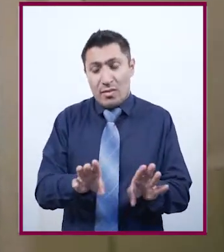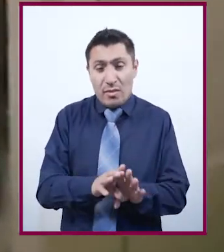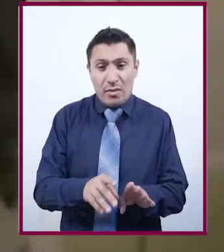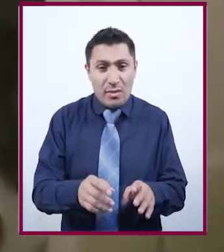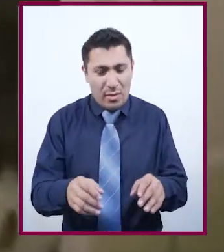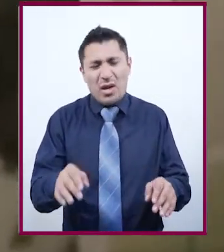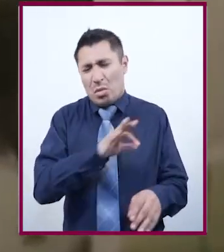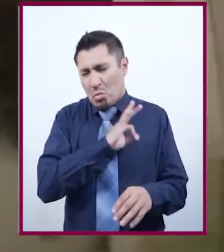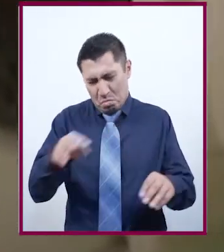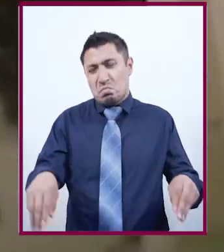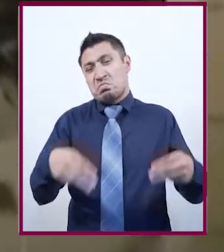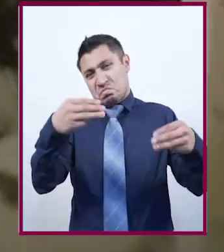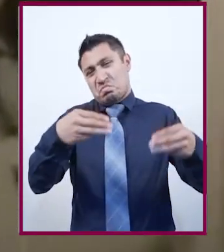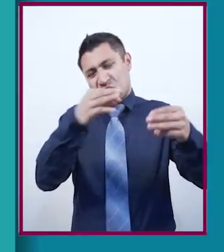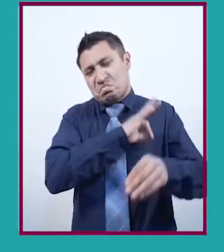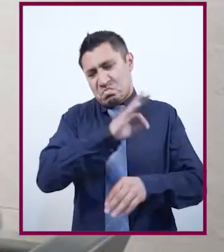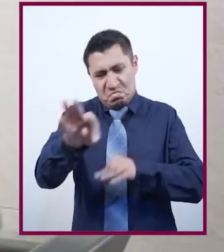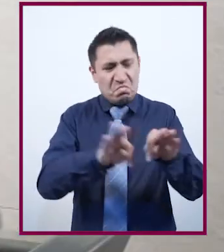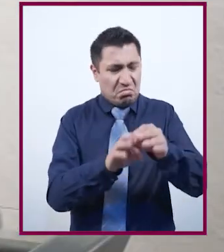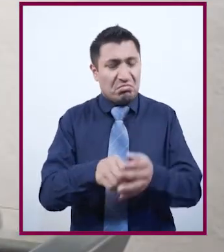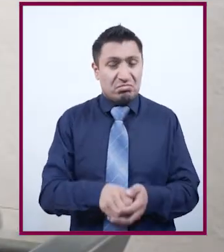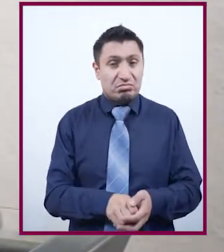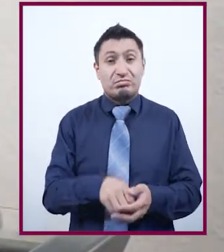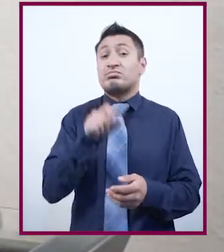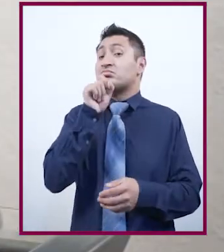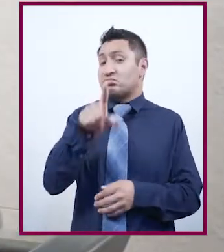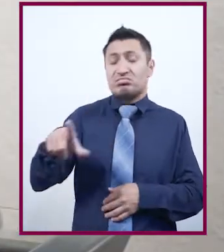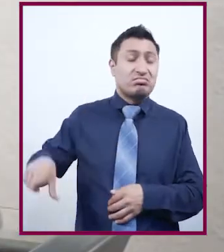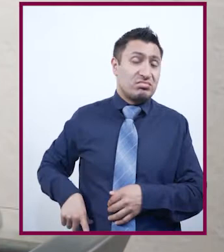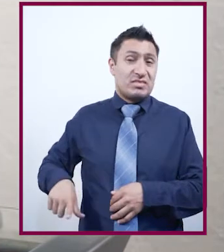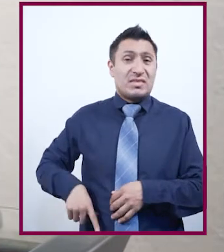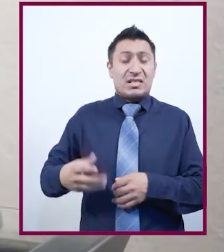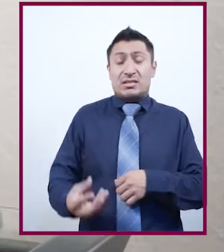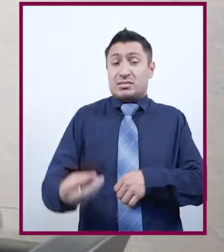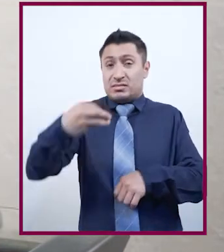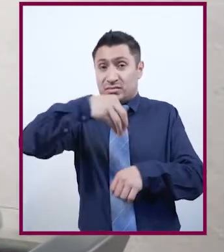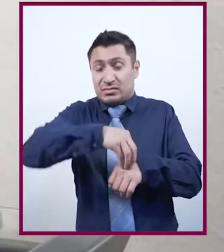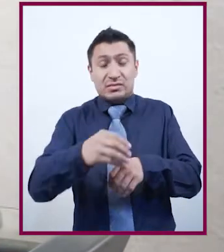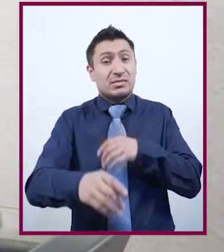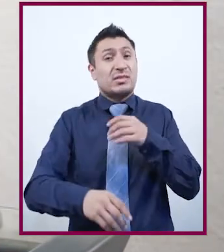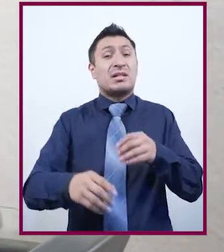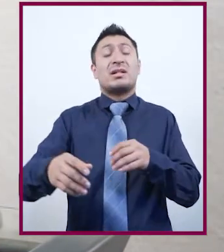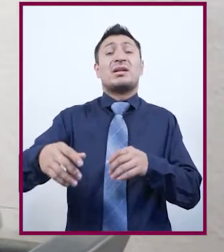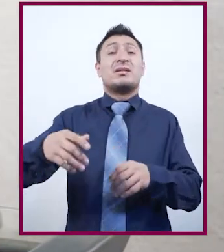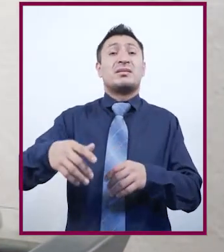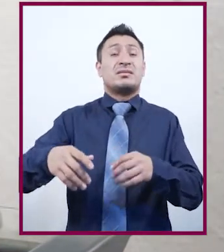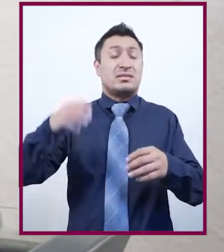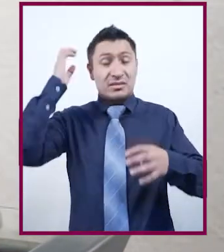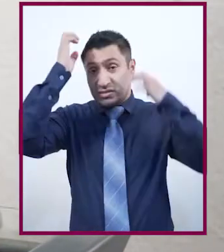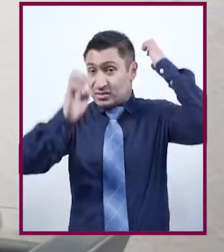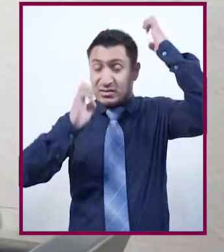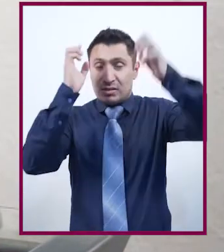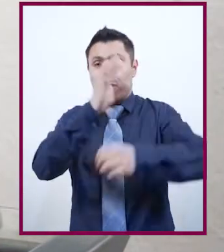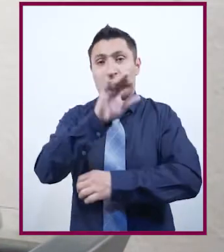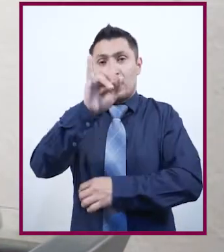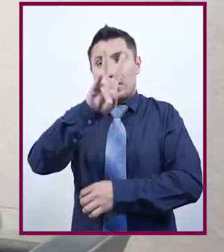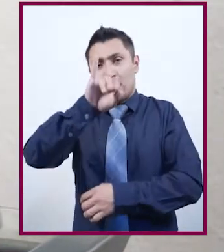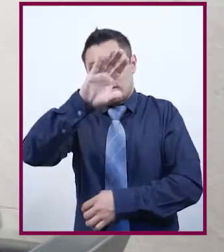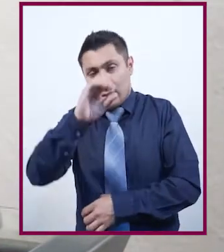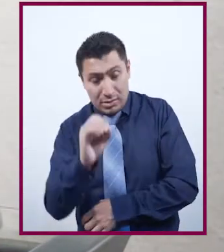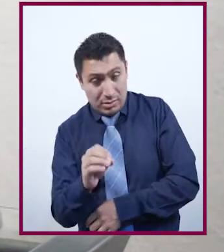ciertos segmentos del mercado laboral. Asimismo, el Estado acentuaba a través de festivales cívicos cargados de